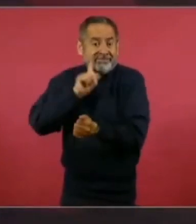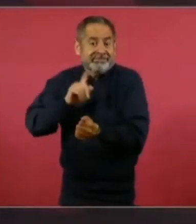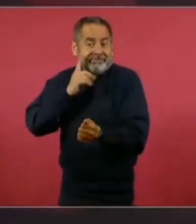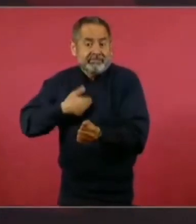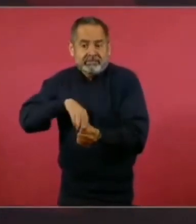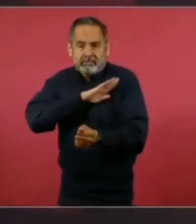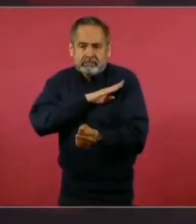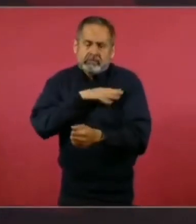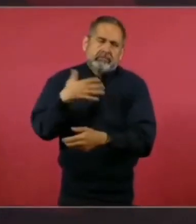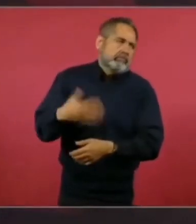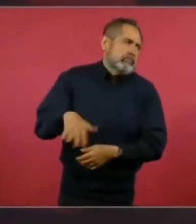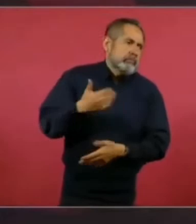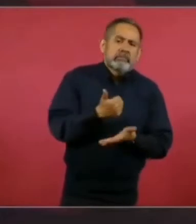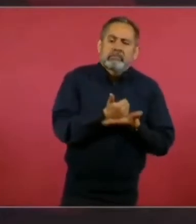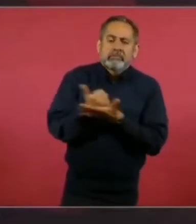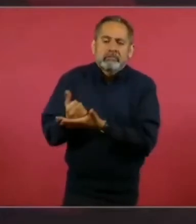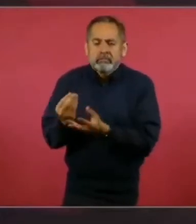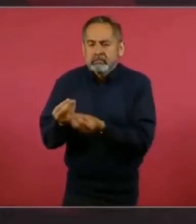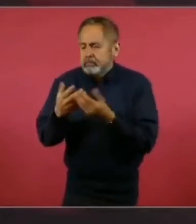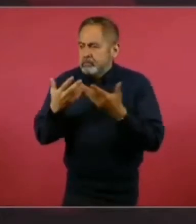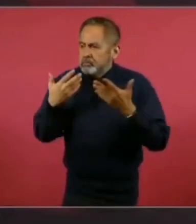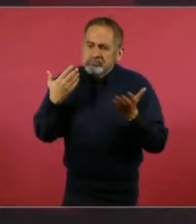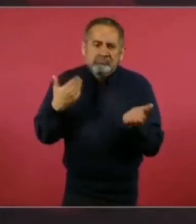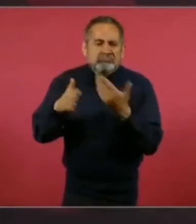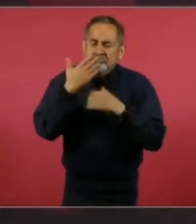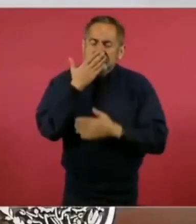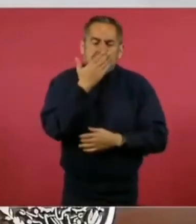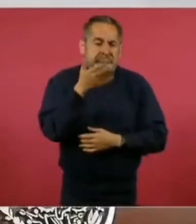ayudarle mucho en eso. Entonces,